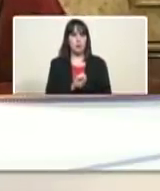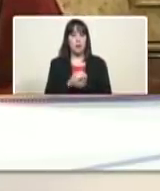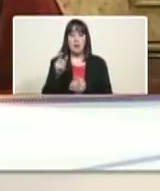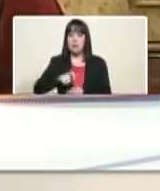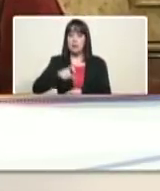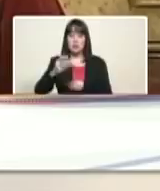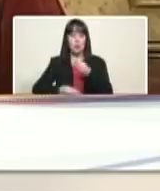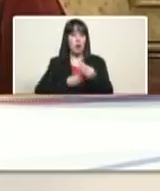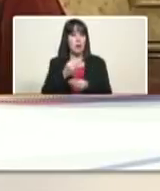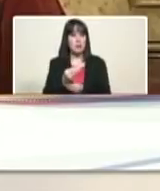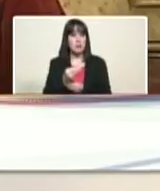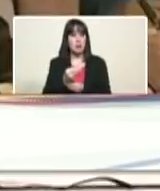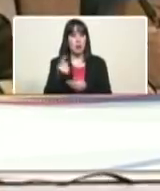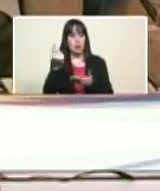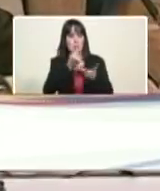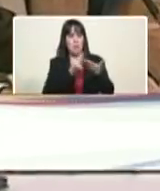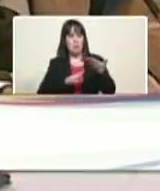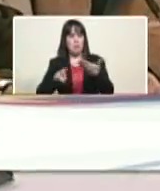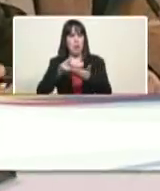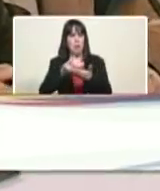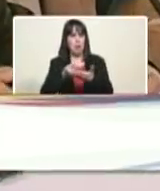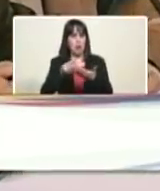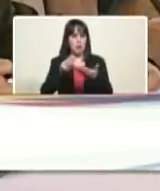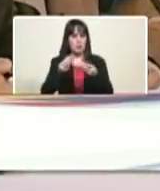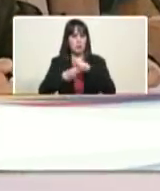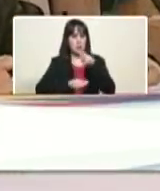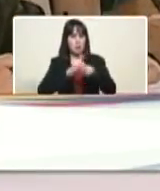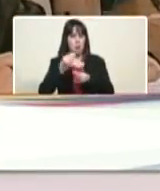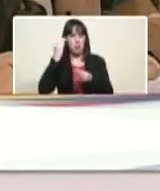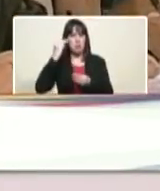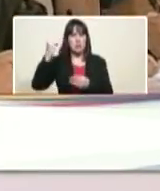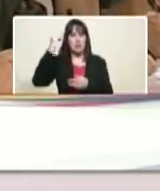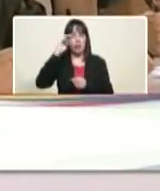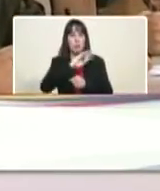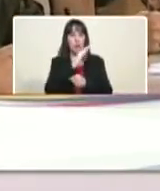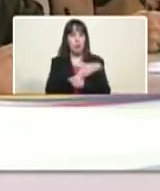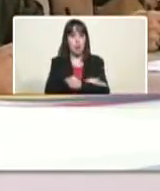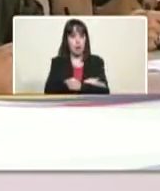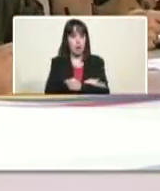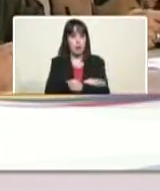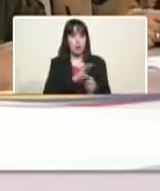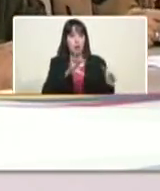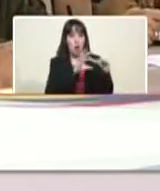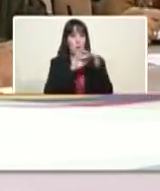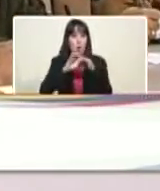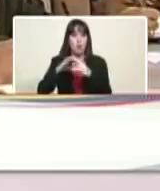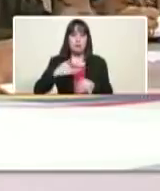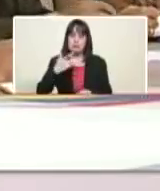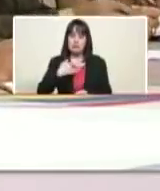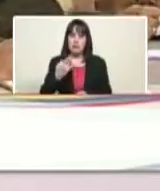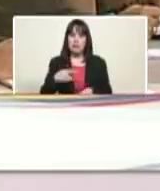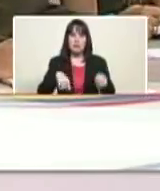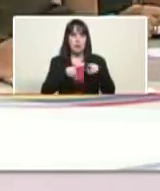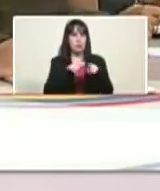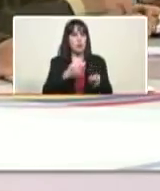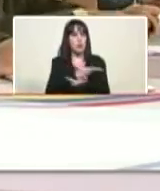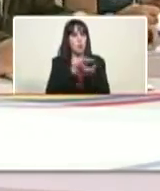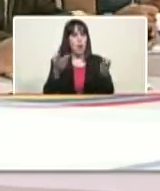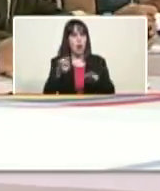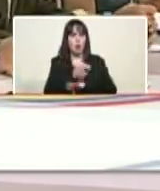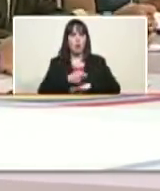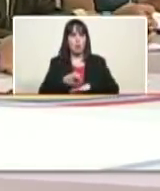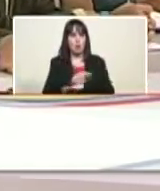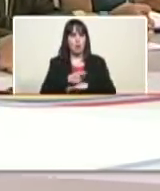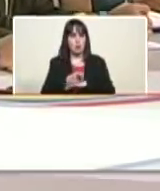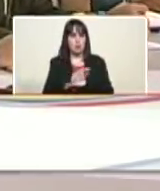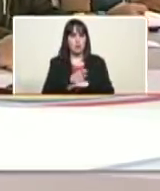mapa con una mentalidad de poder, compañeros. Siéntanse ustedes gobierno, usted de la clase obrera tiene que sentirse